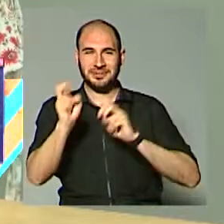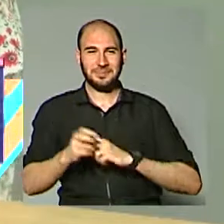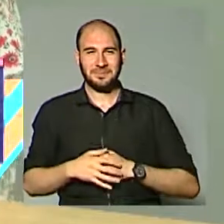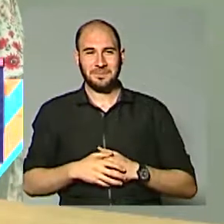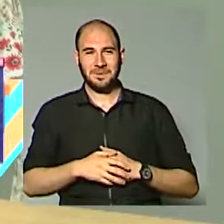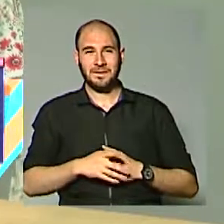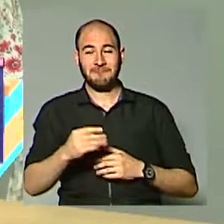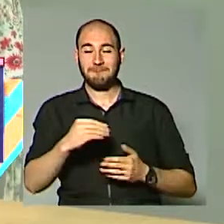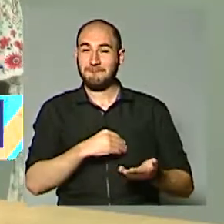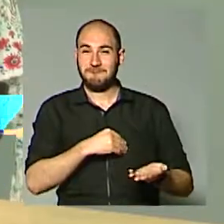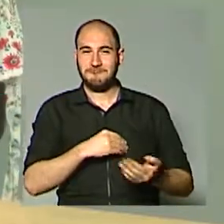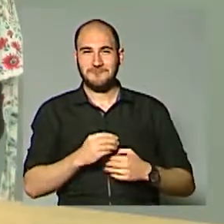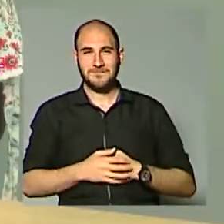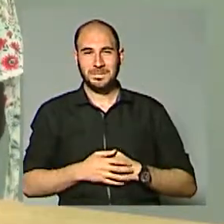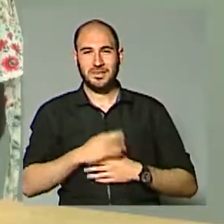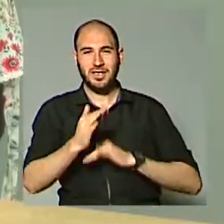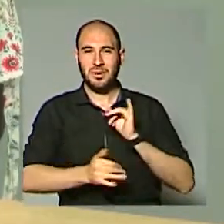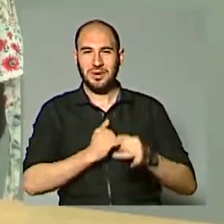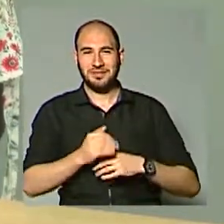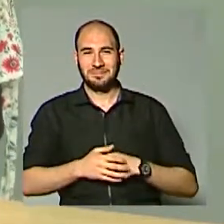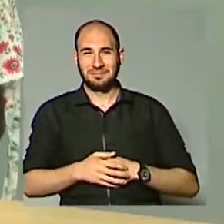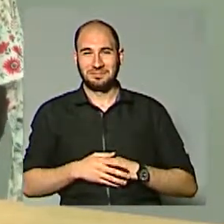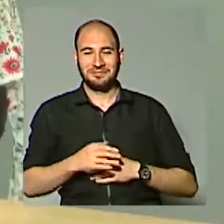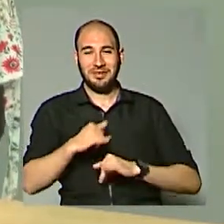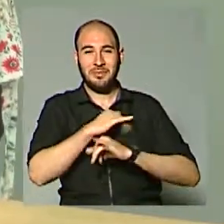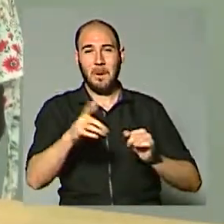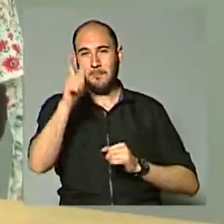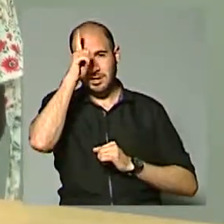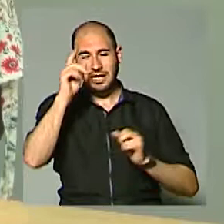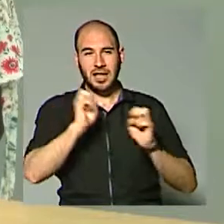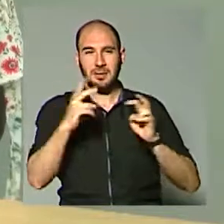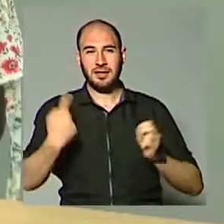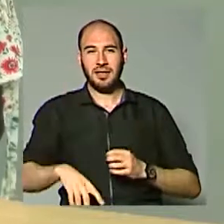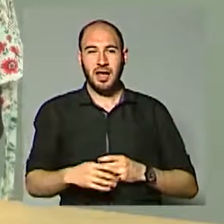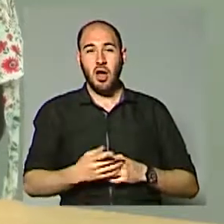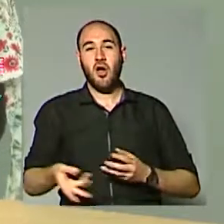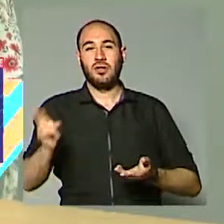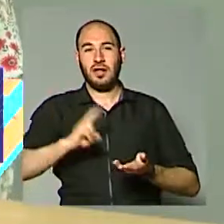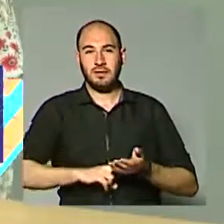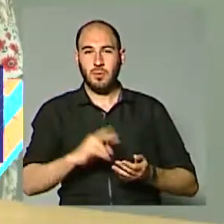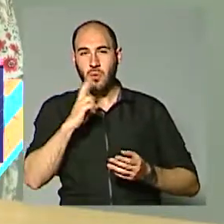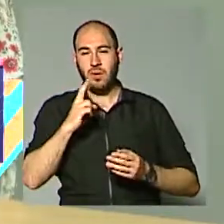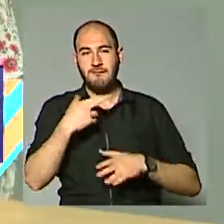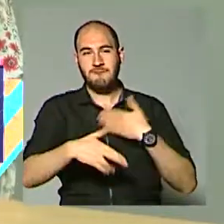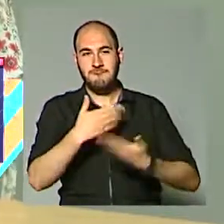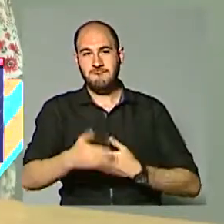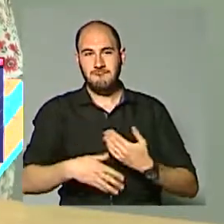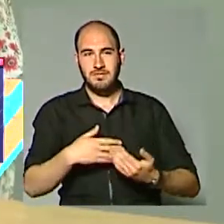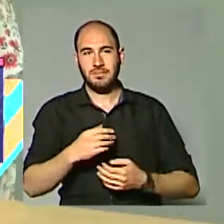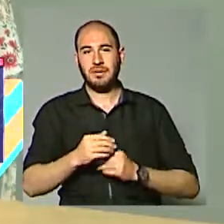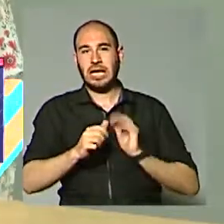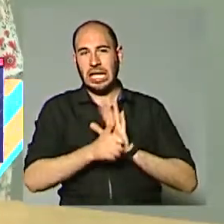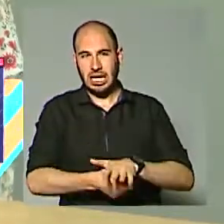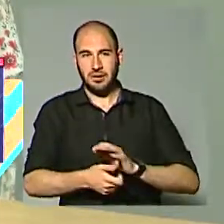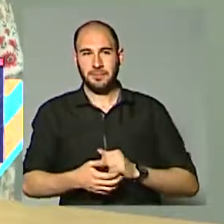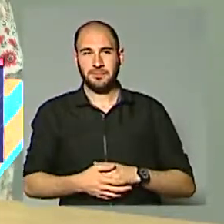Tenemos que lamentablemente comentarles a ustedes una información policial relacionada con un nuevo caso de violencia de género y